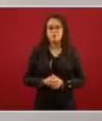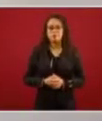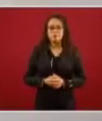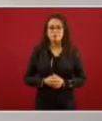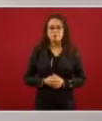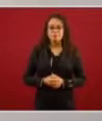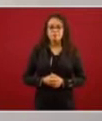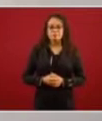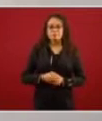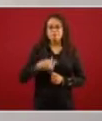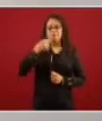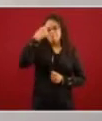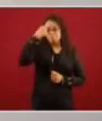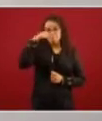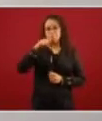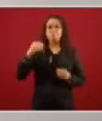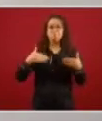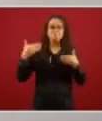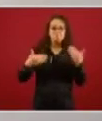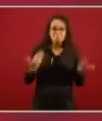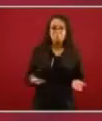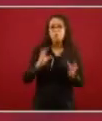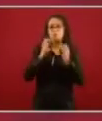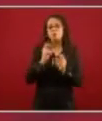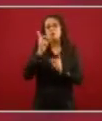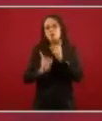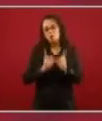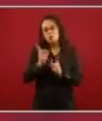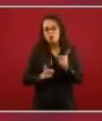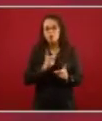para la recreación, para el deporte, para